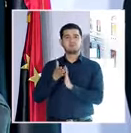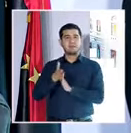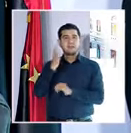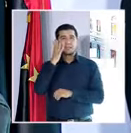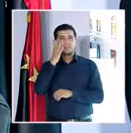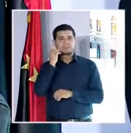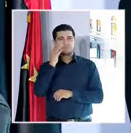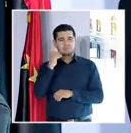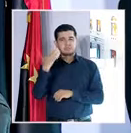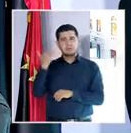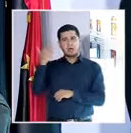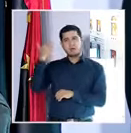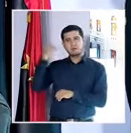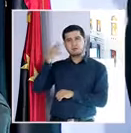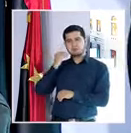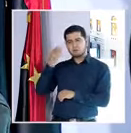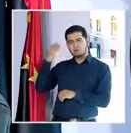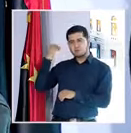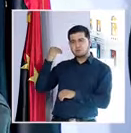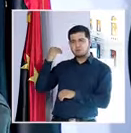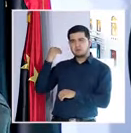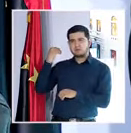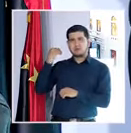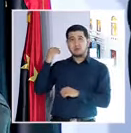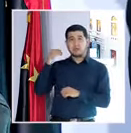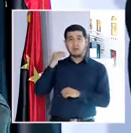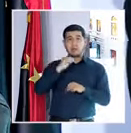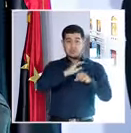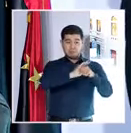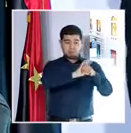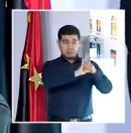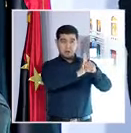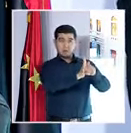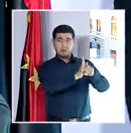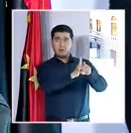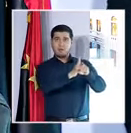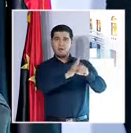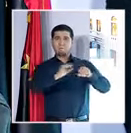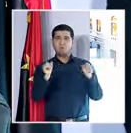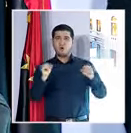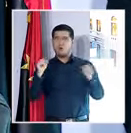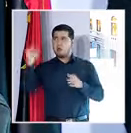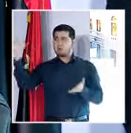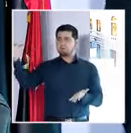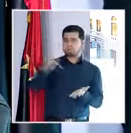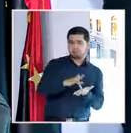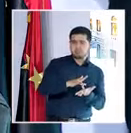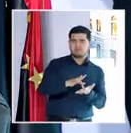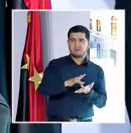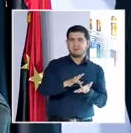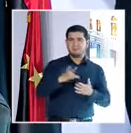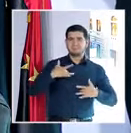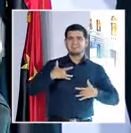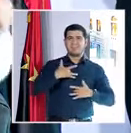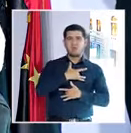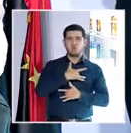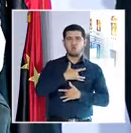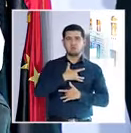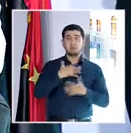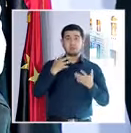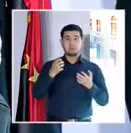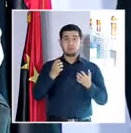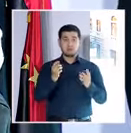de la pandemia vino el ministro de Salud, y quisimos llevarlo a que